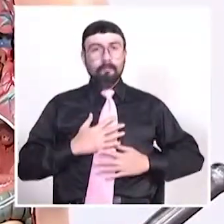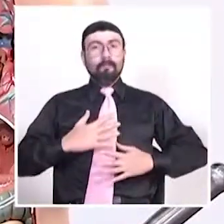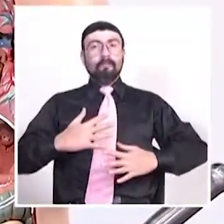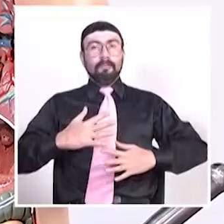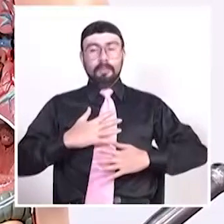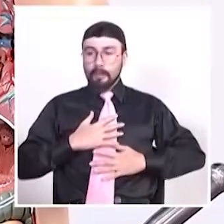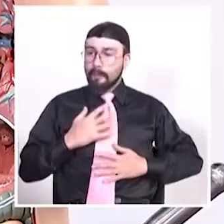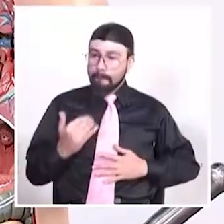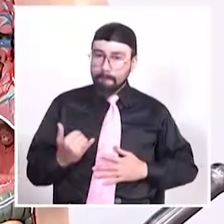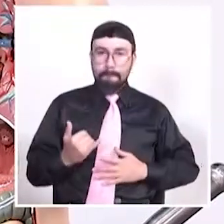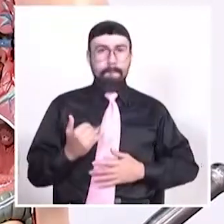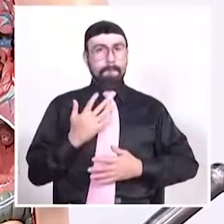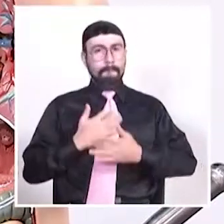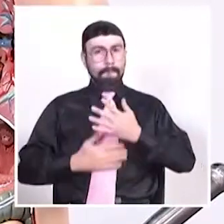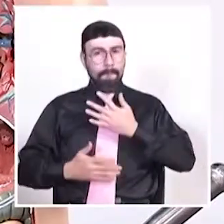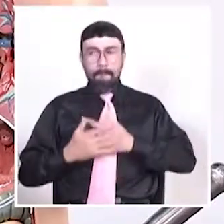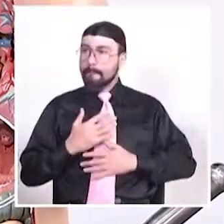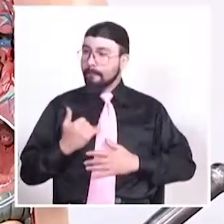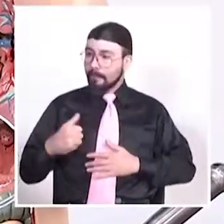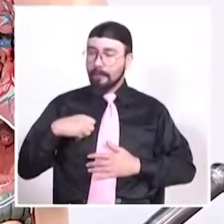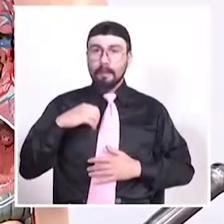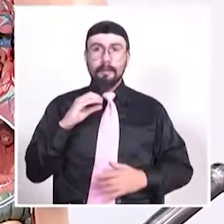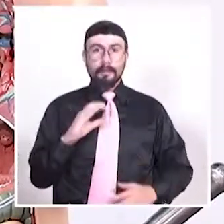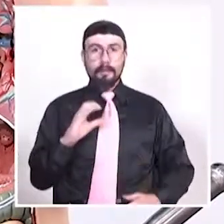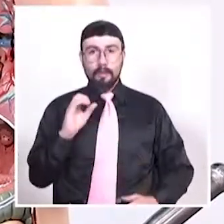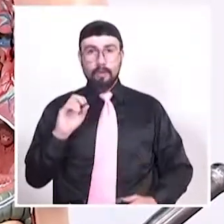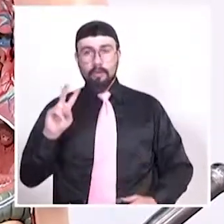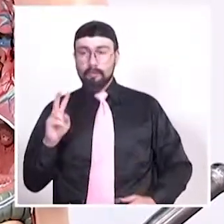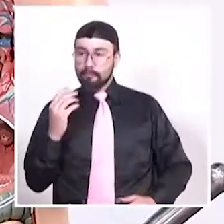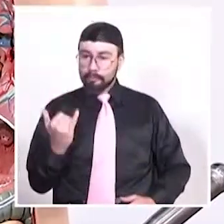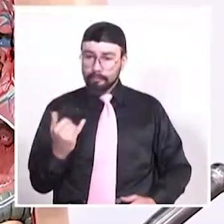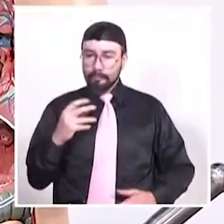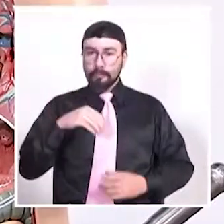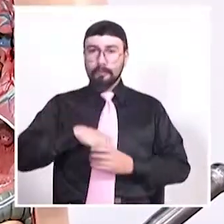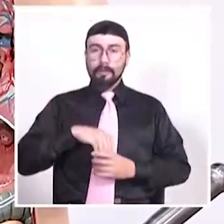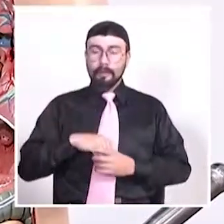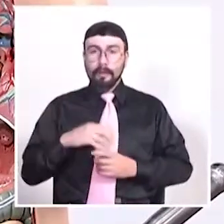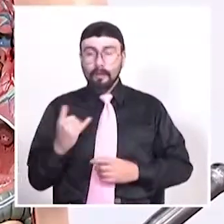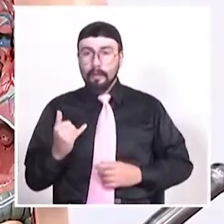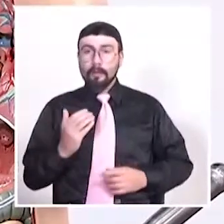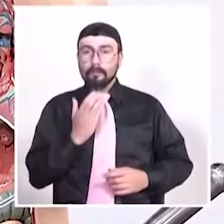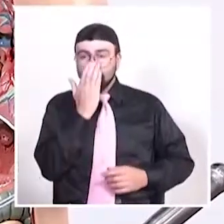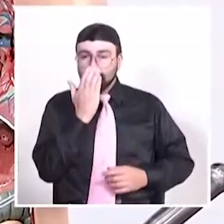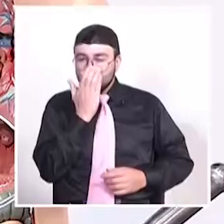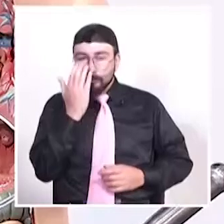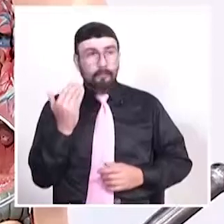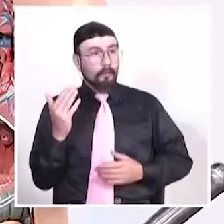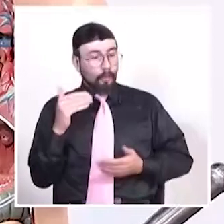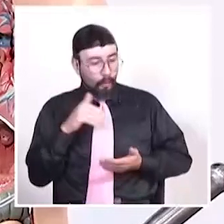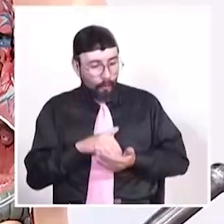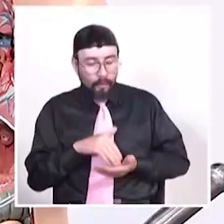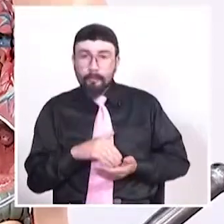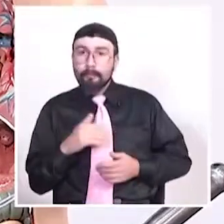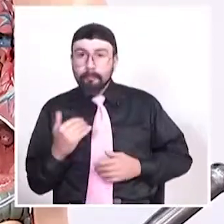intercambio gaseoso, donde se deja el CO2 y se capta el oxígeno para volverlo a llevar entonces al atrio izquierdo, de